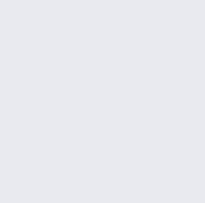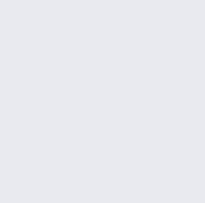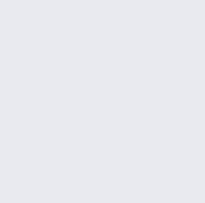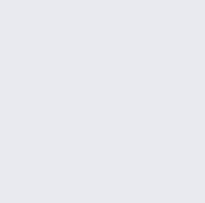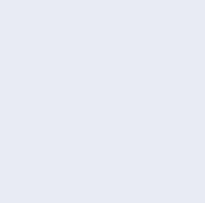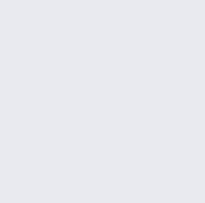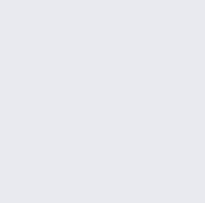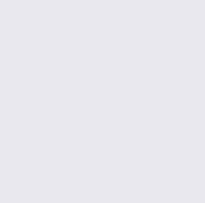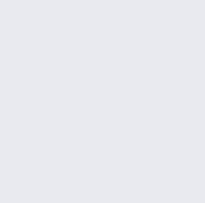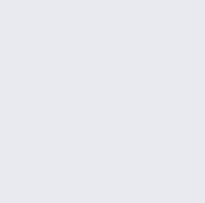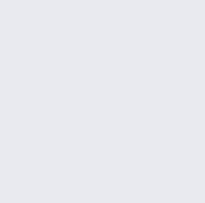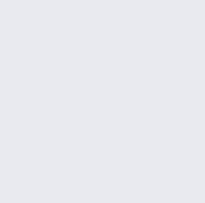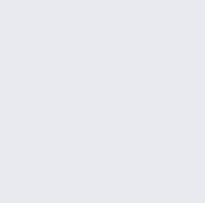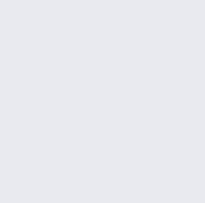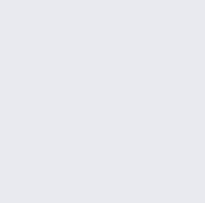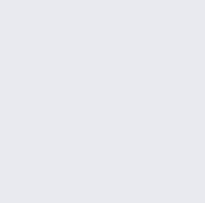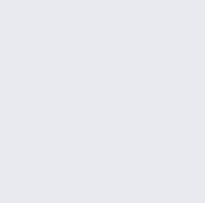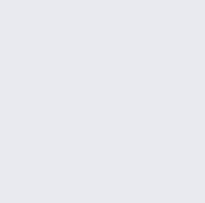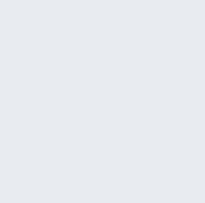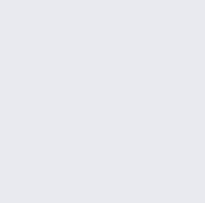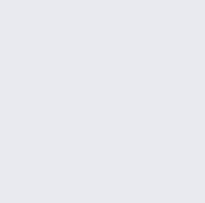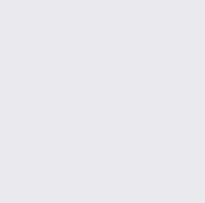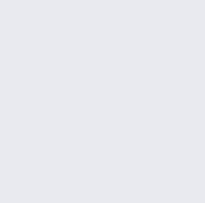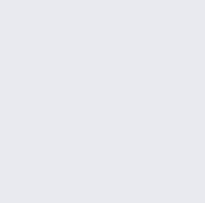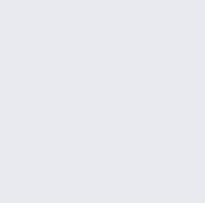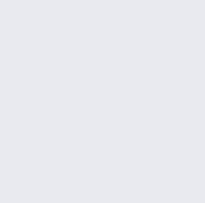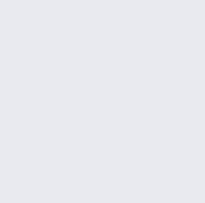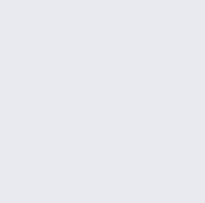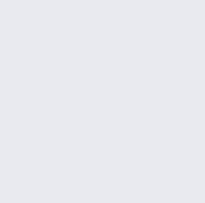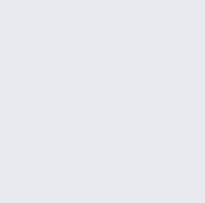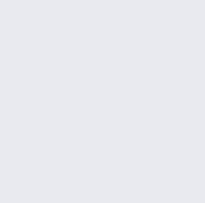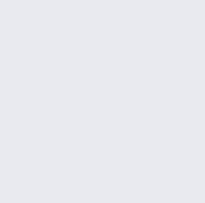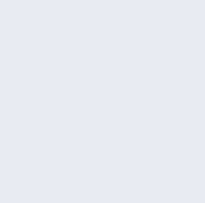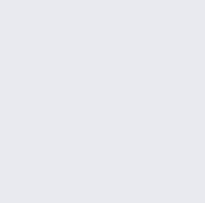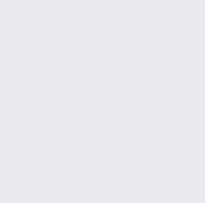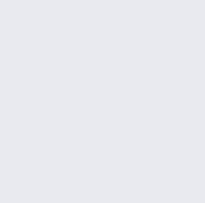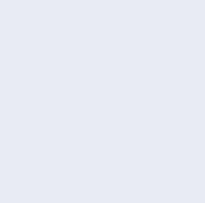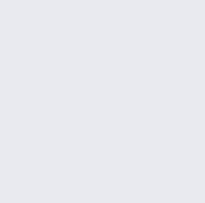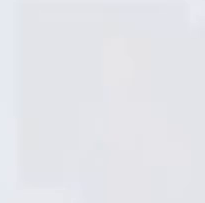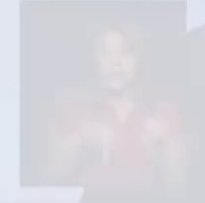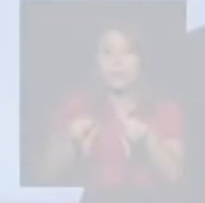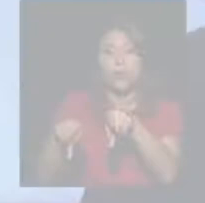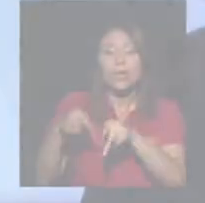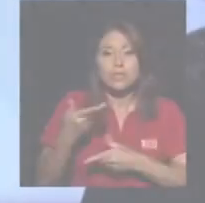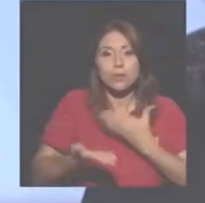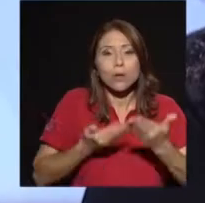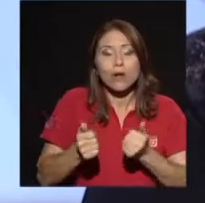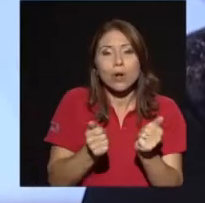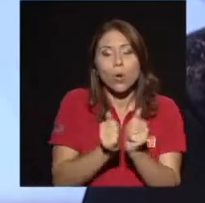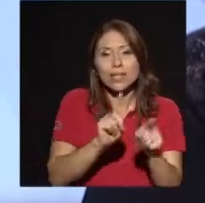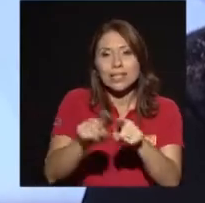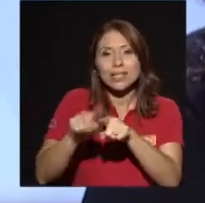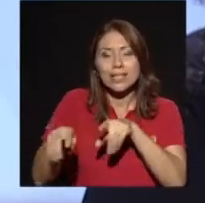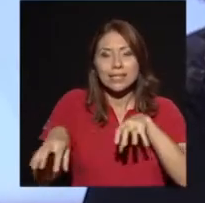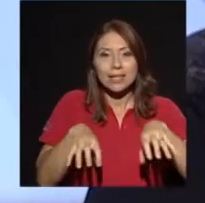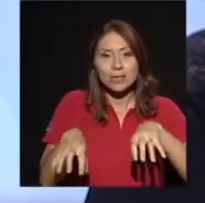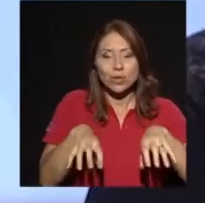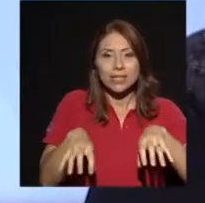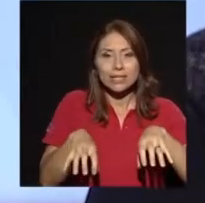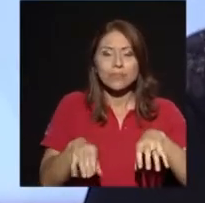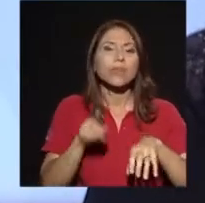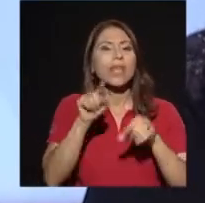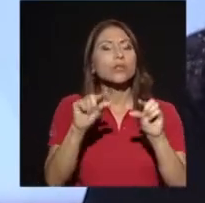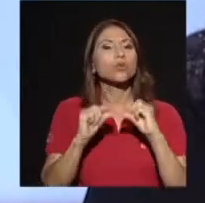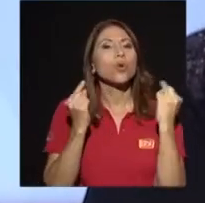es un colectivo que está integrado aproximadamente por 15 personas, además hay personas que también nos colaboran con distintas acciones, y es un